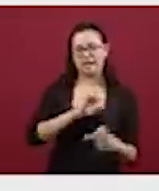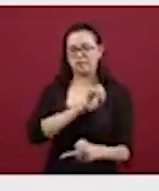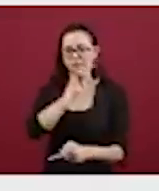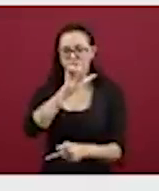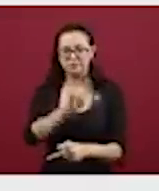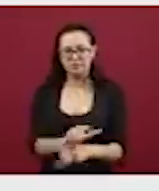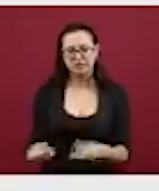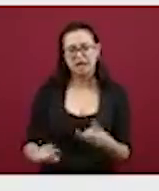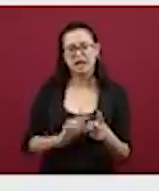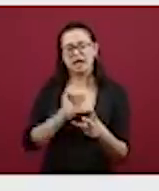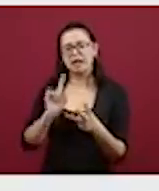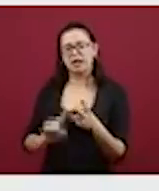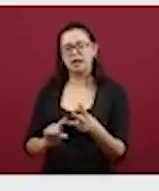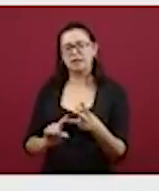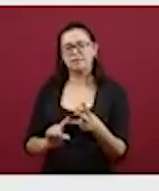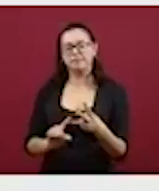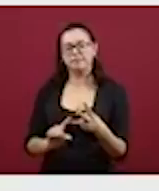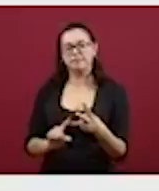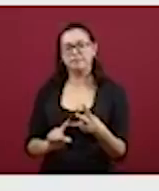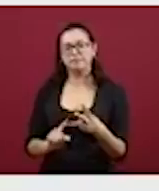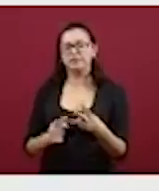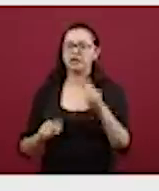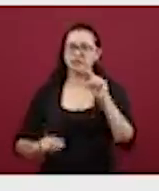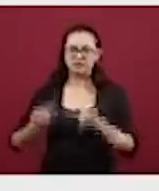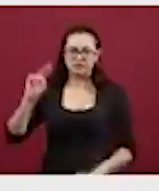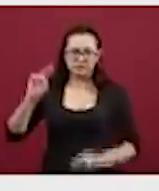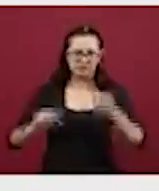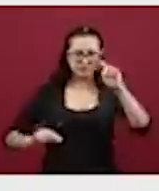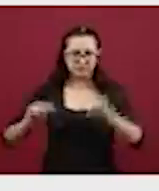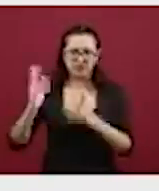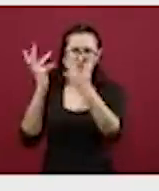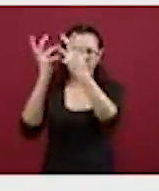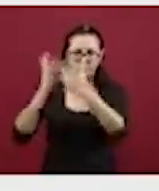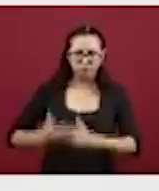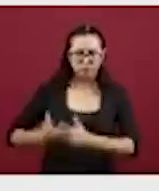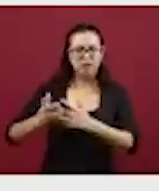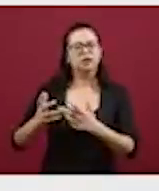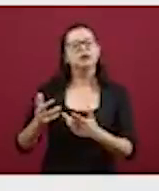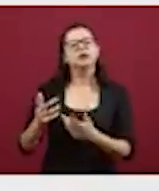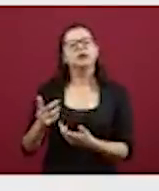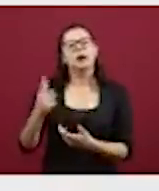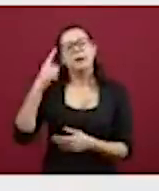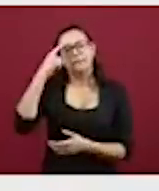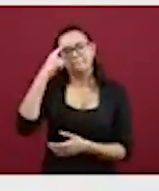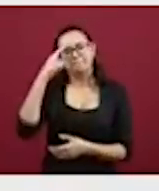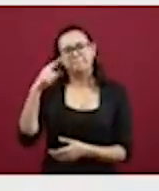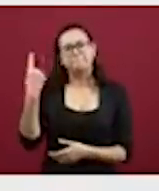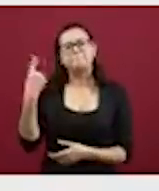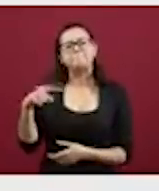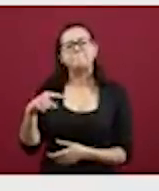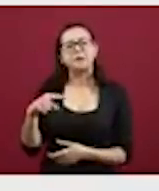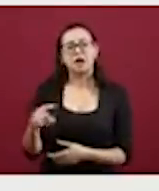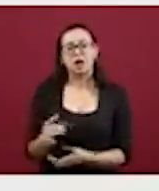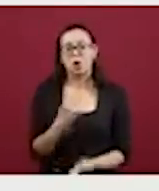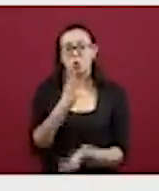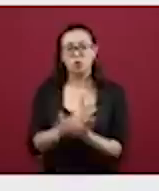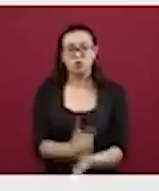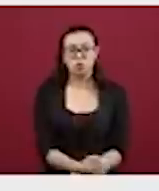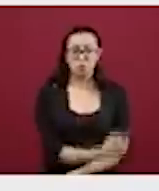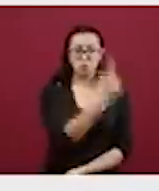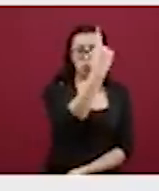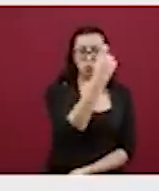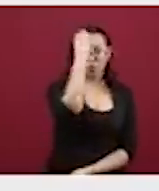especial, en educación multigrado, para que no solo se tenga el punto de vista de un especialista,